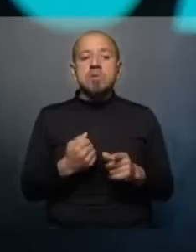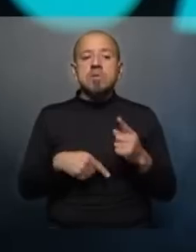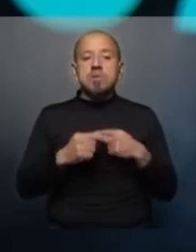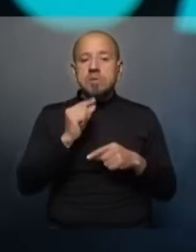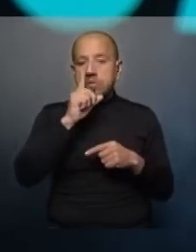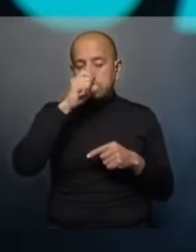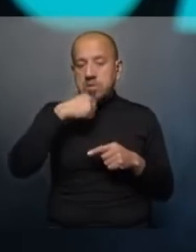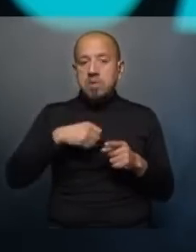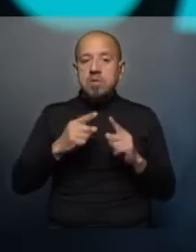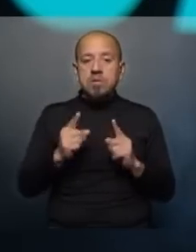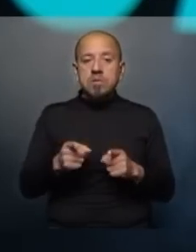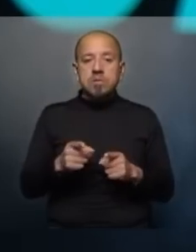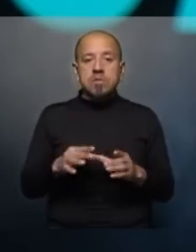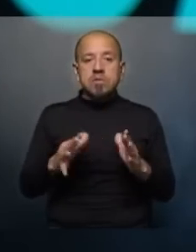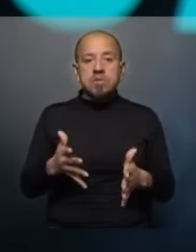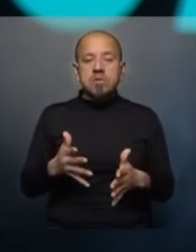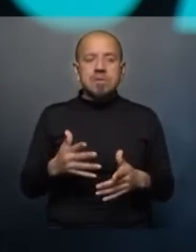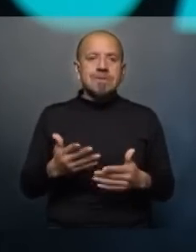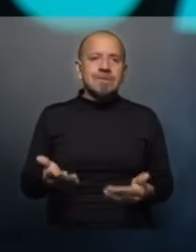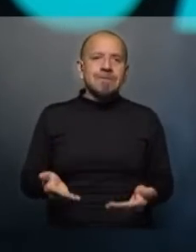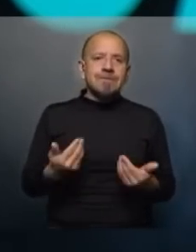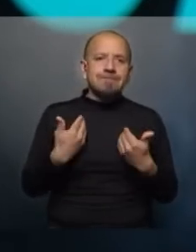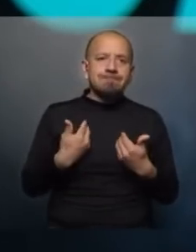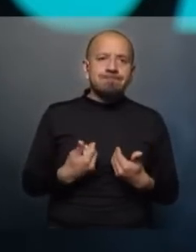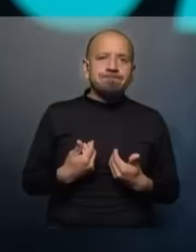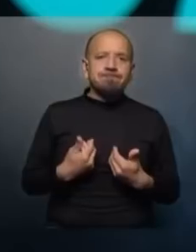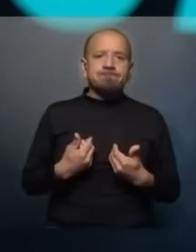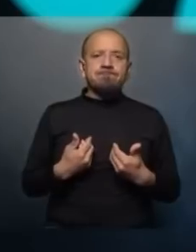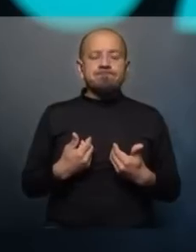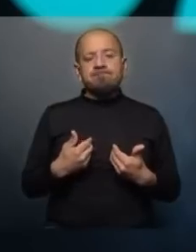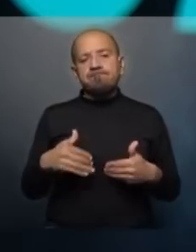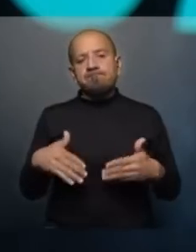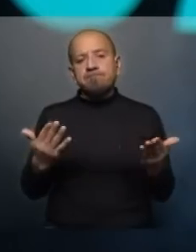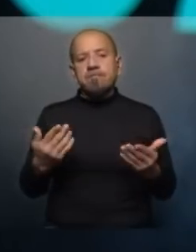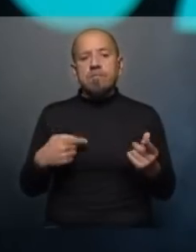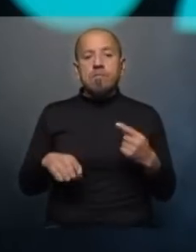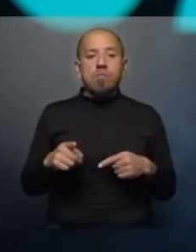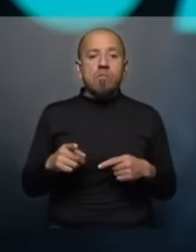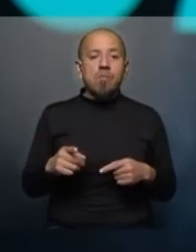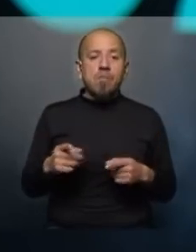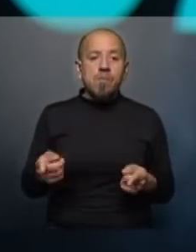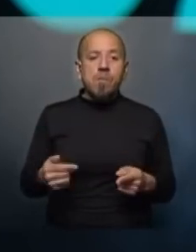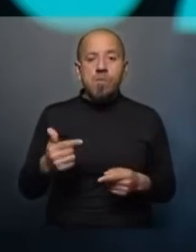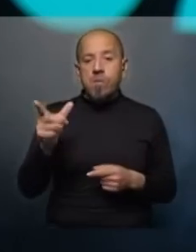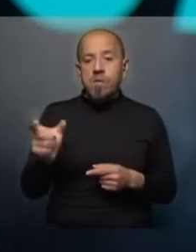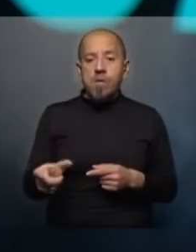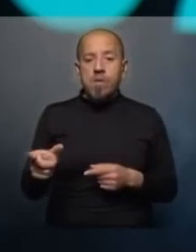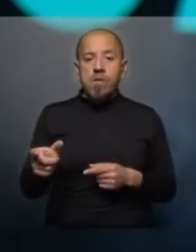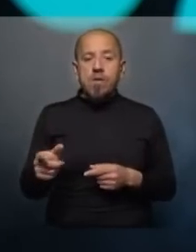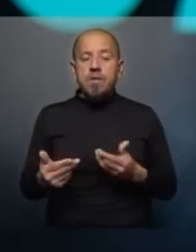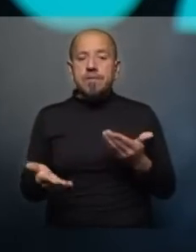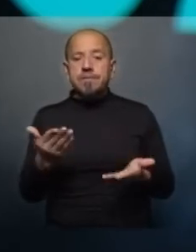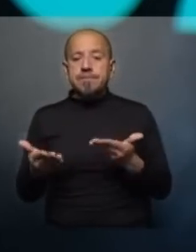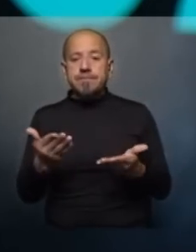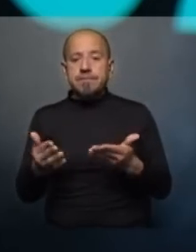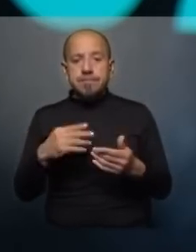Montevideo se da y es sumamente frustrante ante para cualquier pediatra por ejemplo pretender que su paciente sea evaluado por